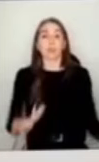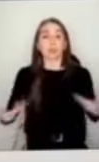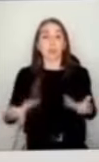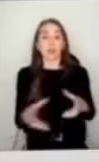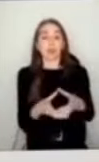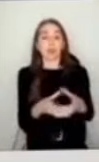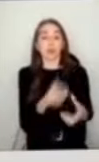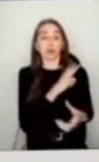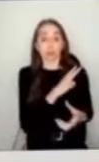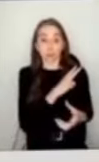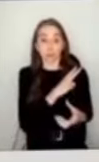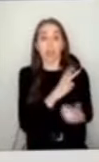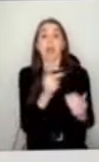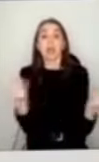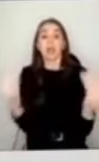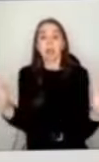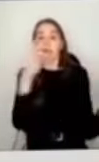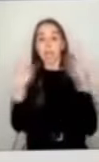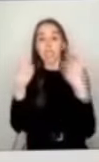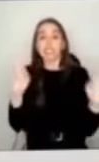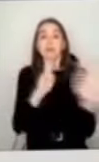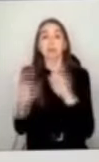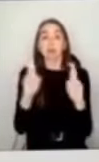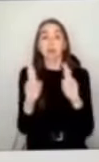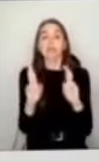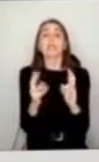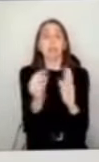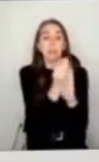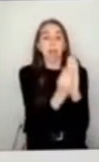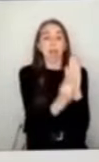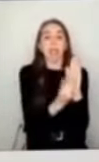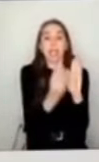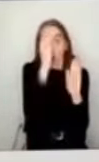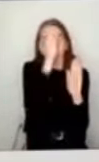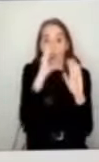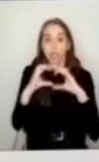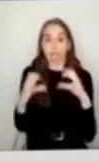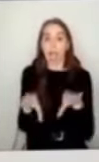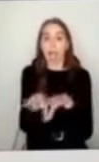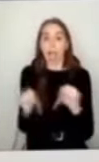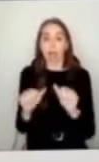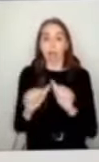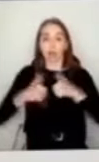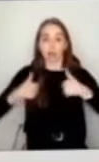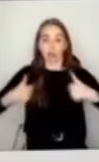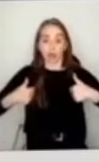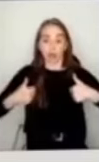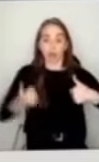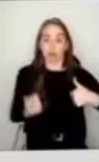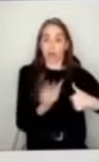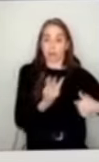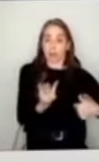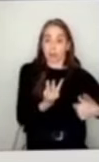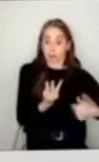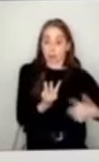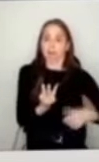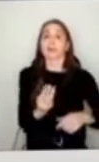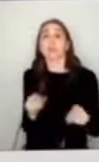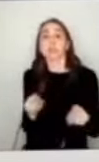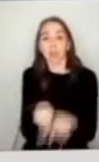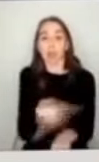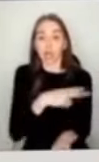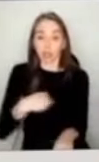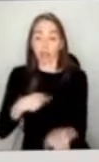alguna manifestación respecto de la Cámara que fue concordada con la mesa en su conjunto. De todas maneras, estamos recabando,